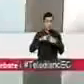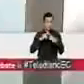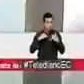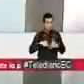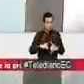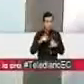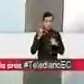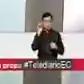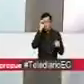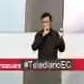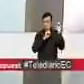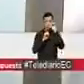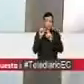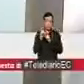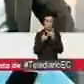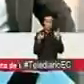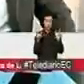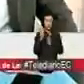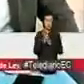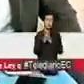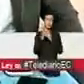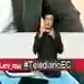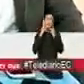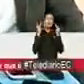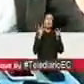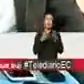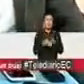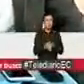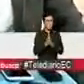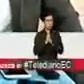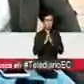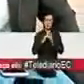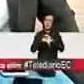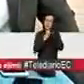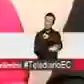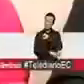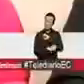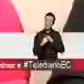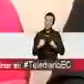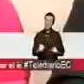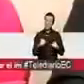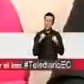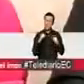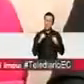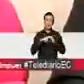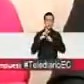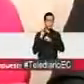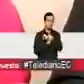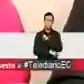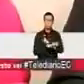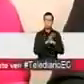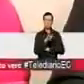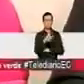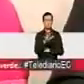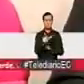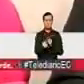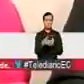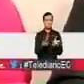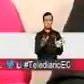por lo que el Observatorio Ciudadano de Servicios Públicos pide que se endurezcan las sanciones. No se ha sancionado absolutamente a